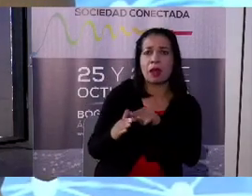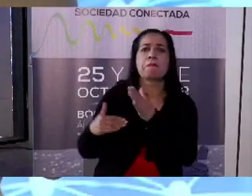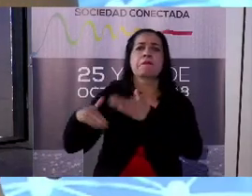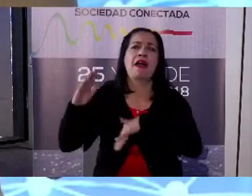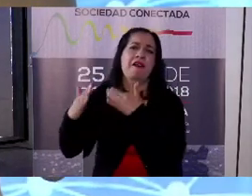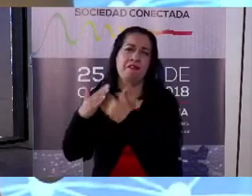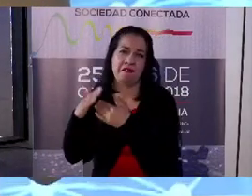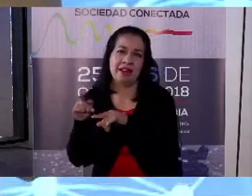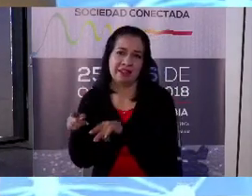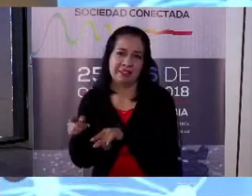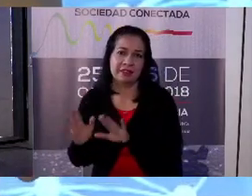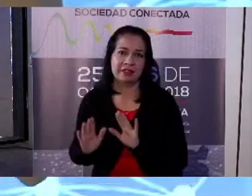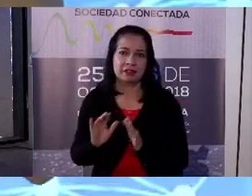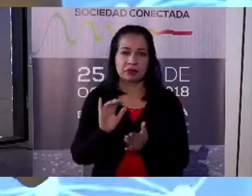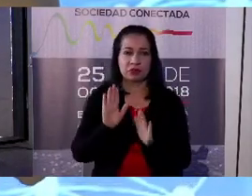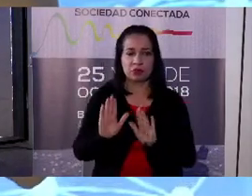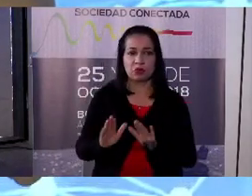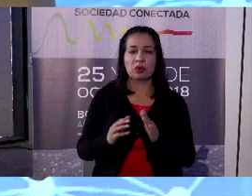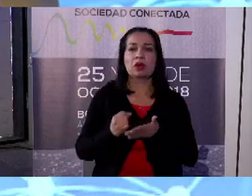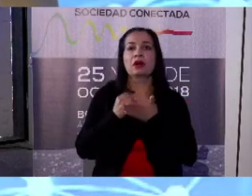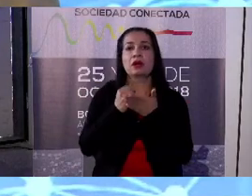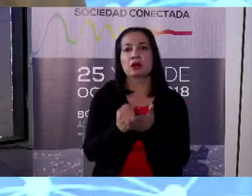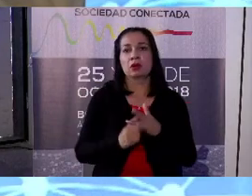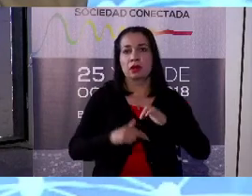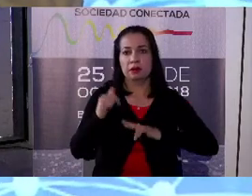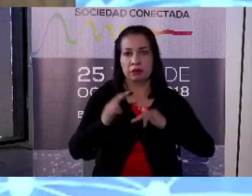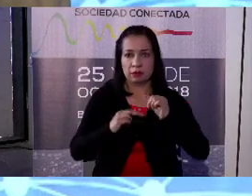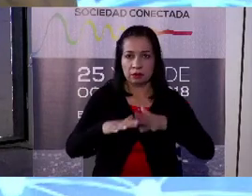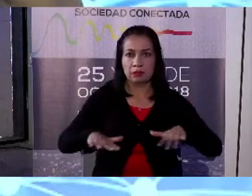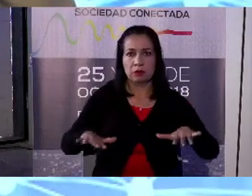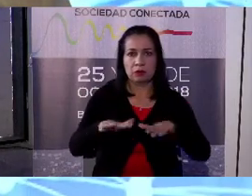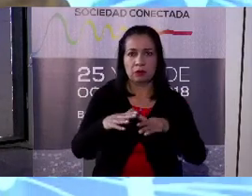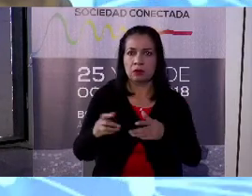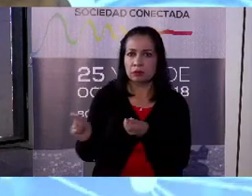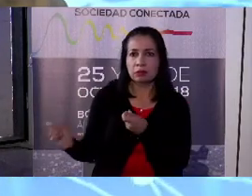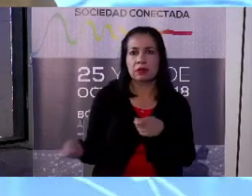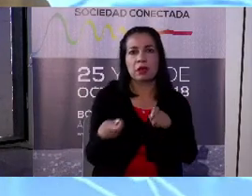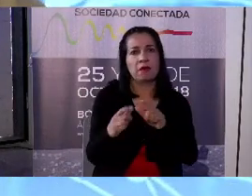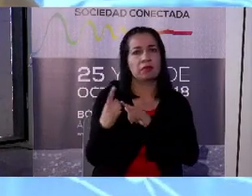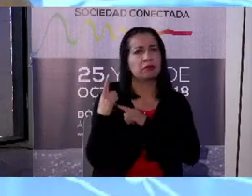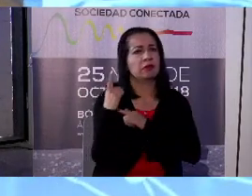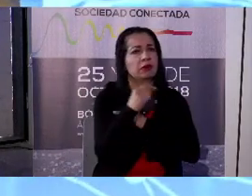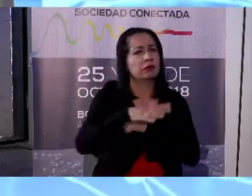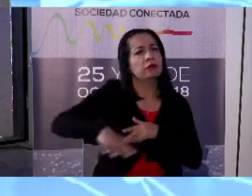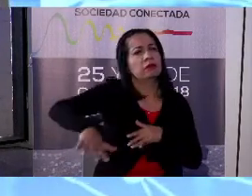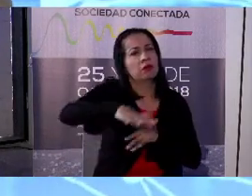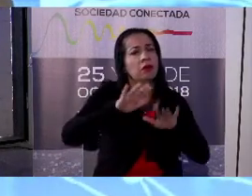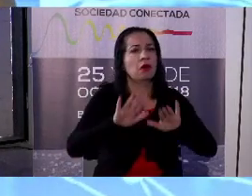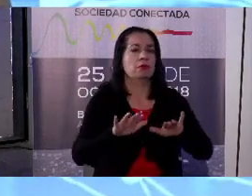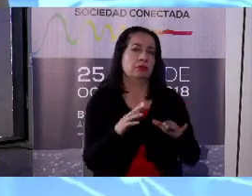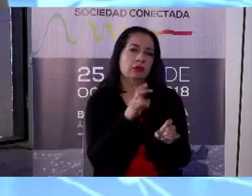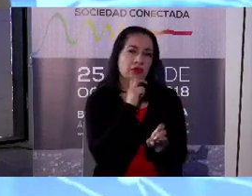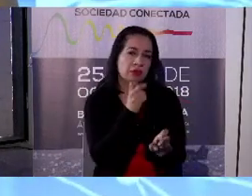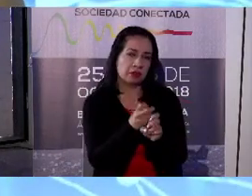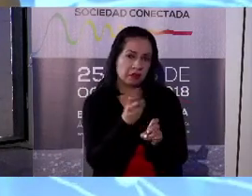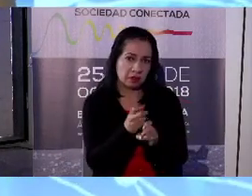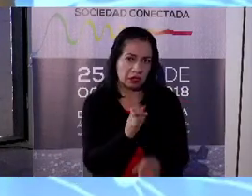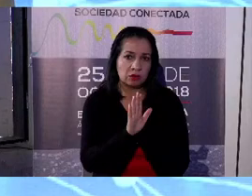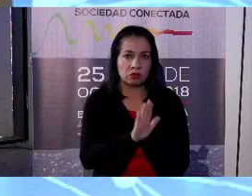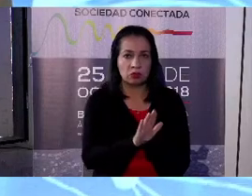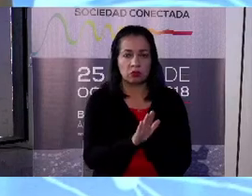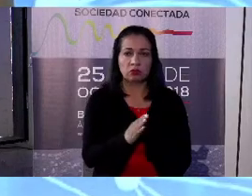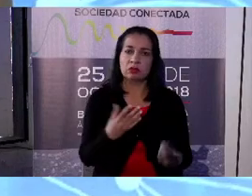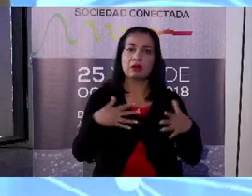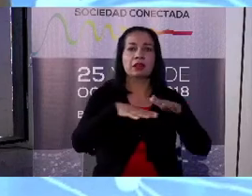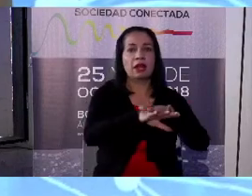eso permite que esa infraestructura la podemos llevar a lugares muy lejanos en donde es un poco más complicado llevar